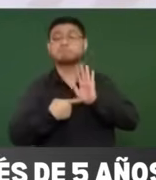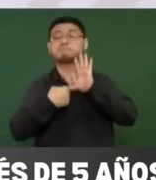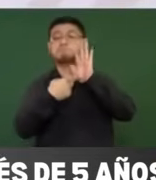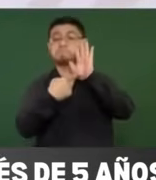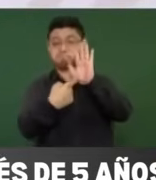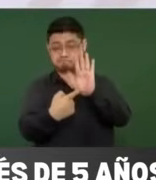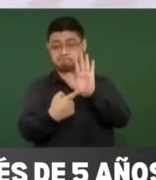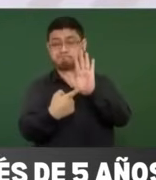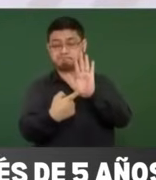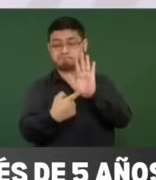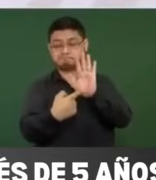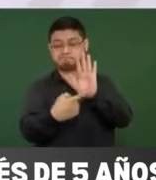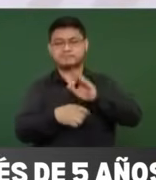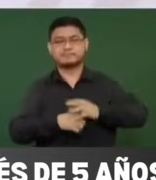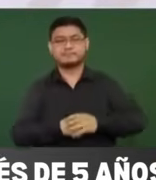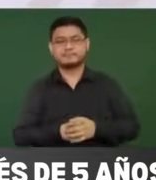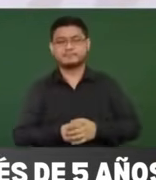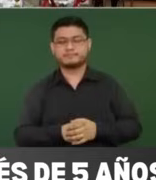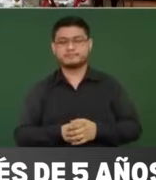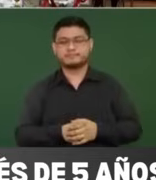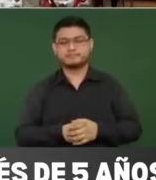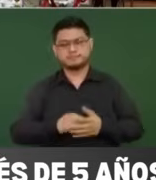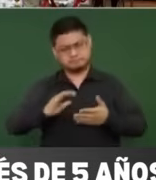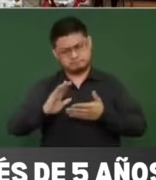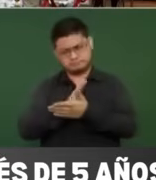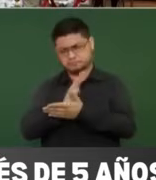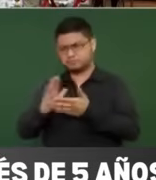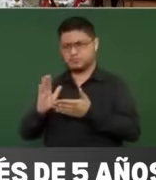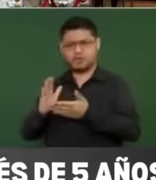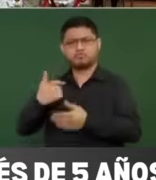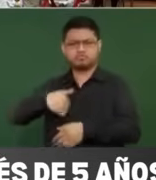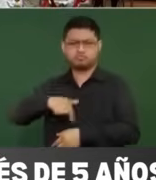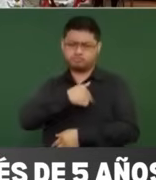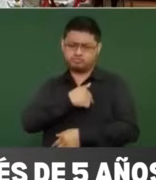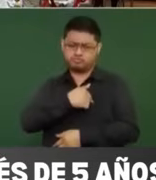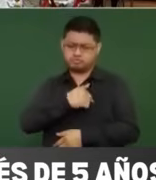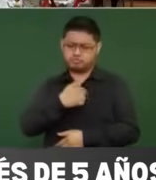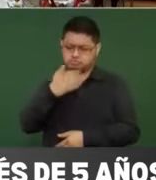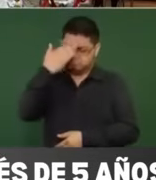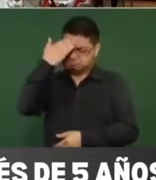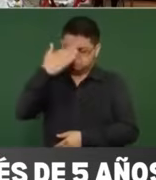hemos también considerado